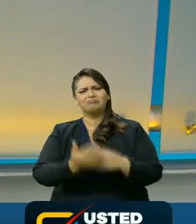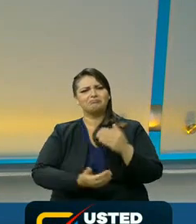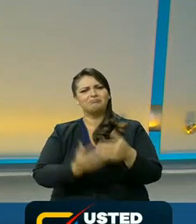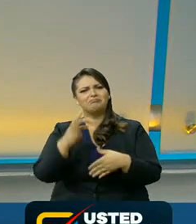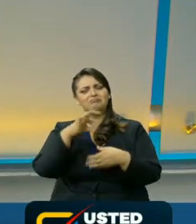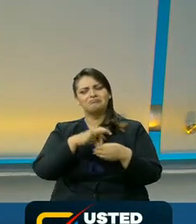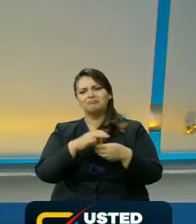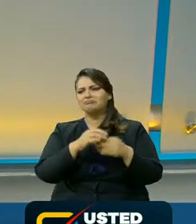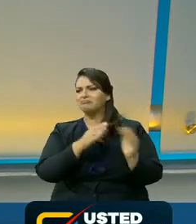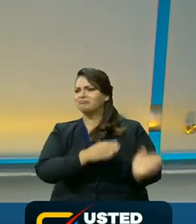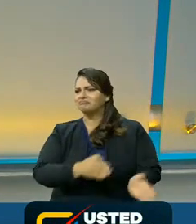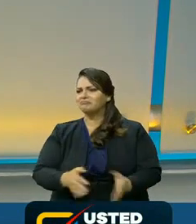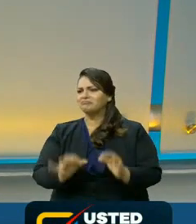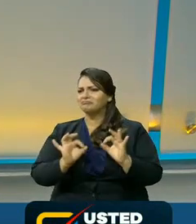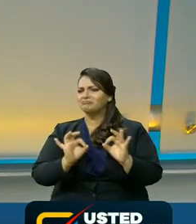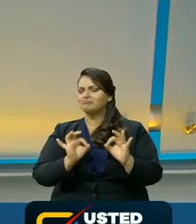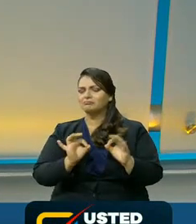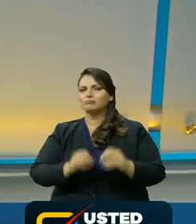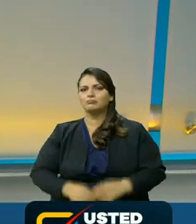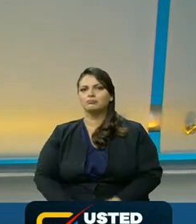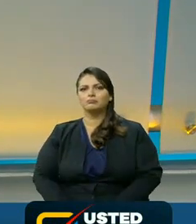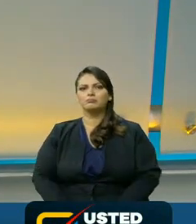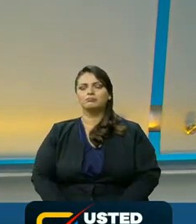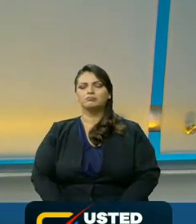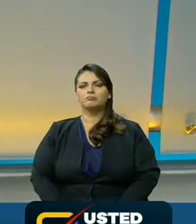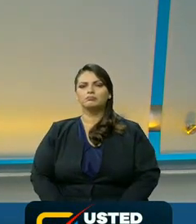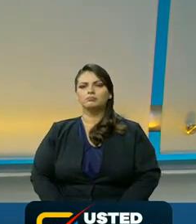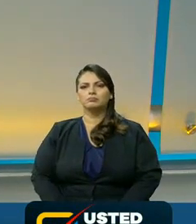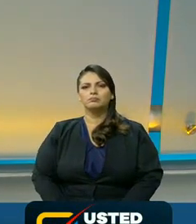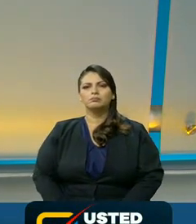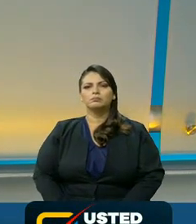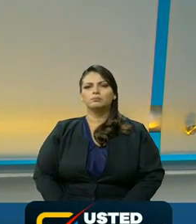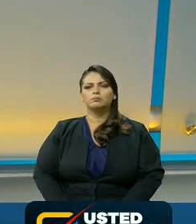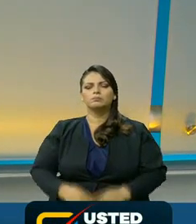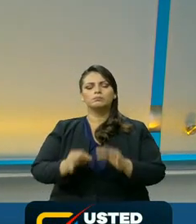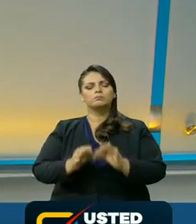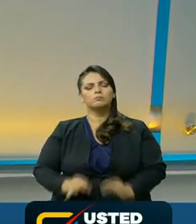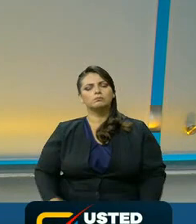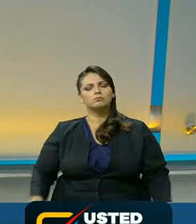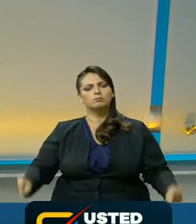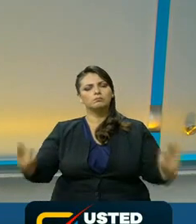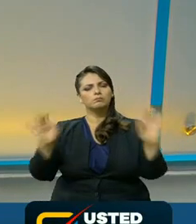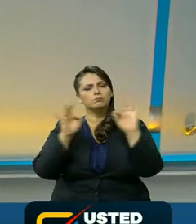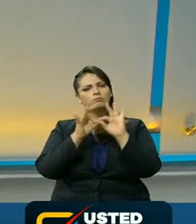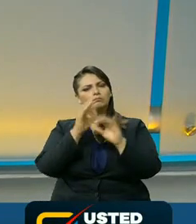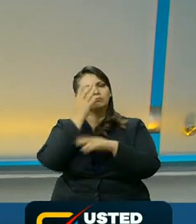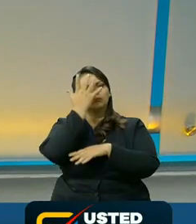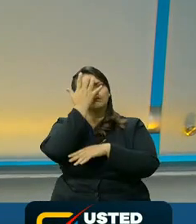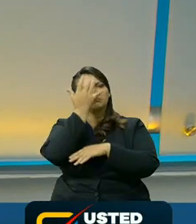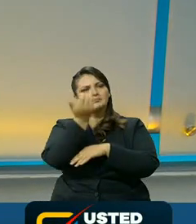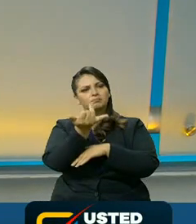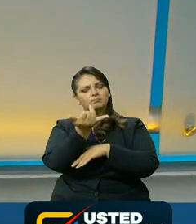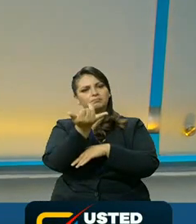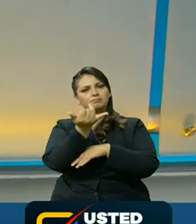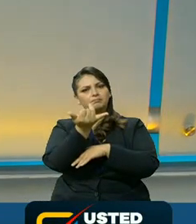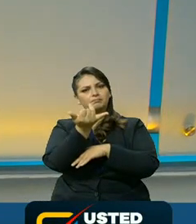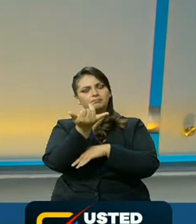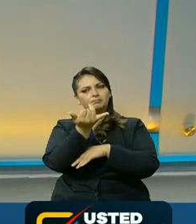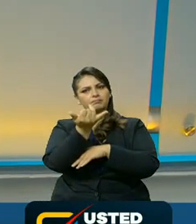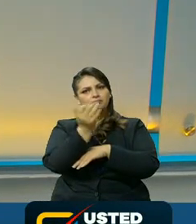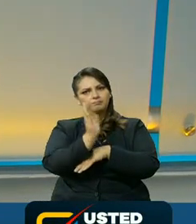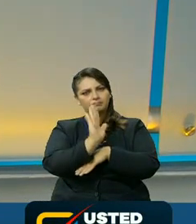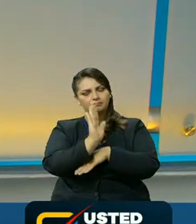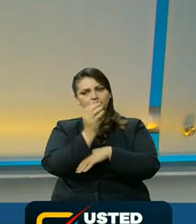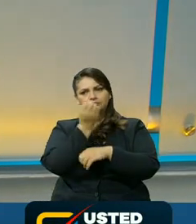elección. Esto es importante que se mantenga porque algo que hay que descatar, destacar y